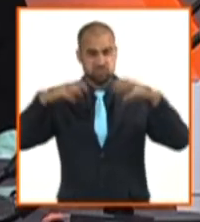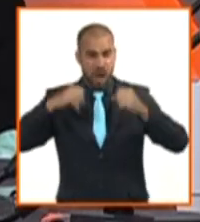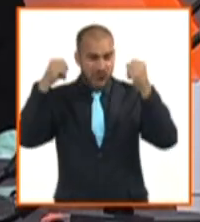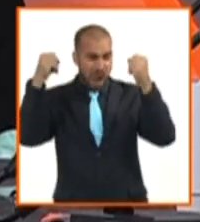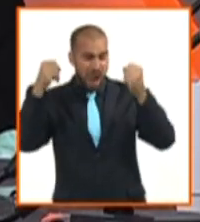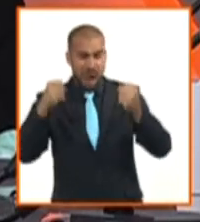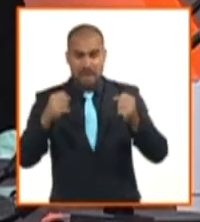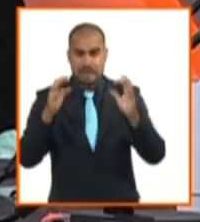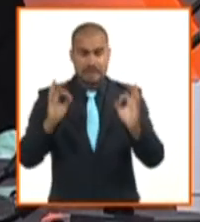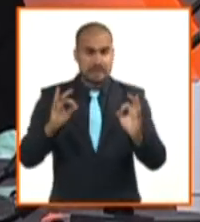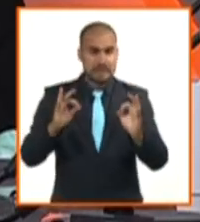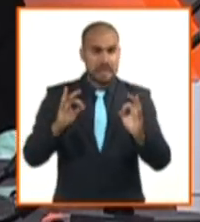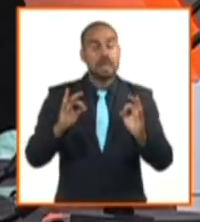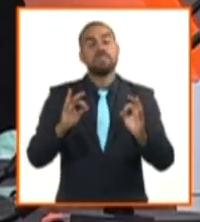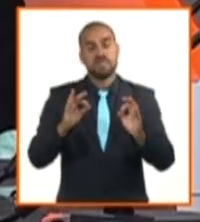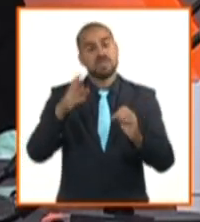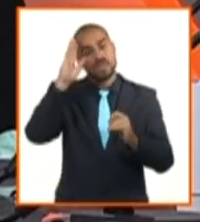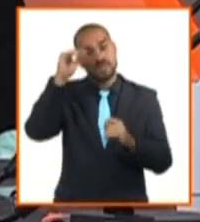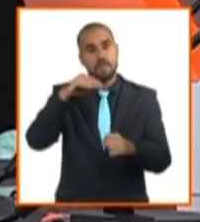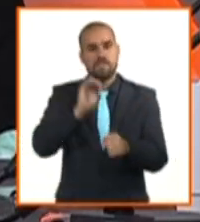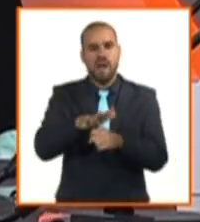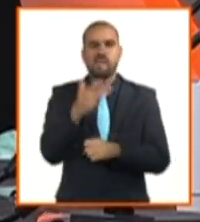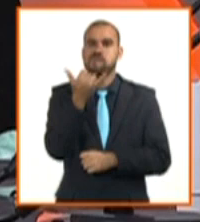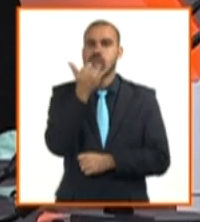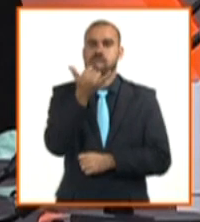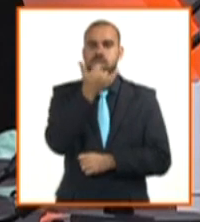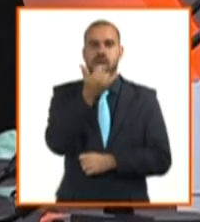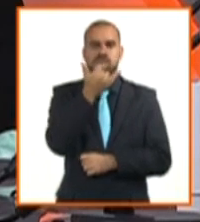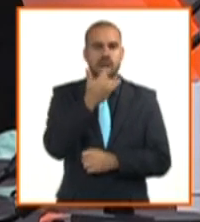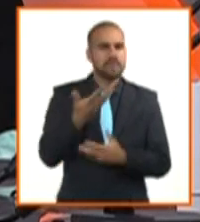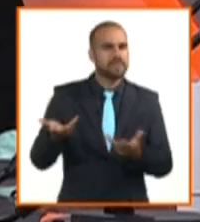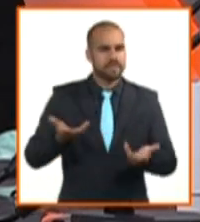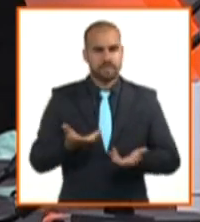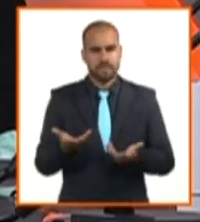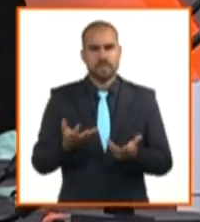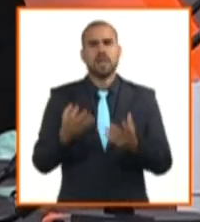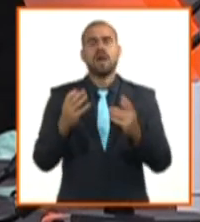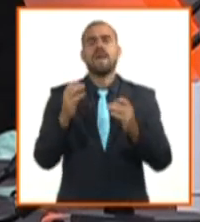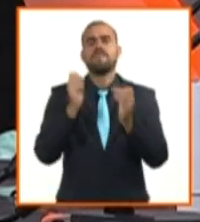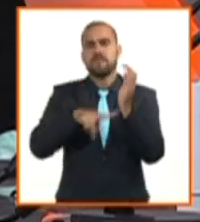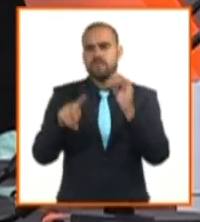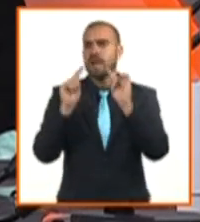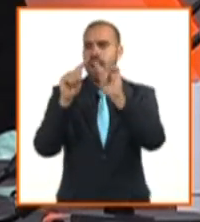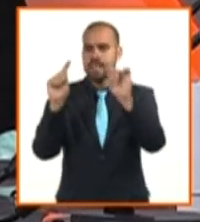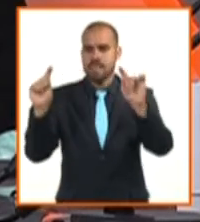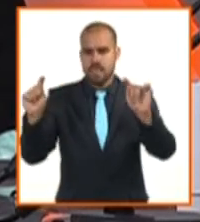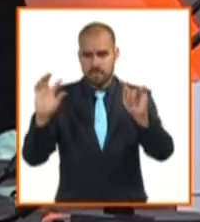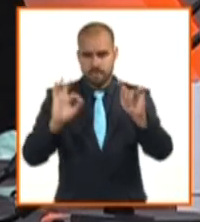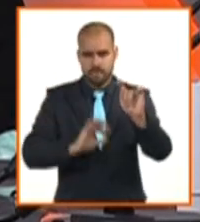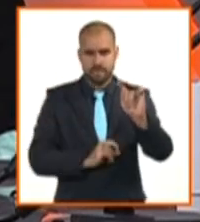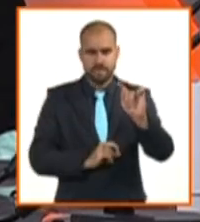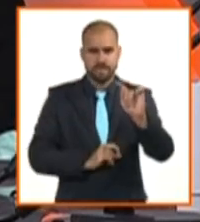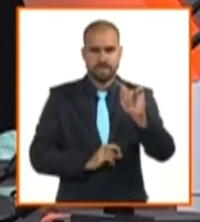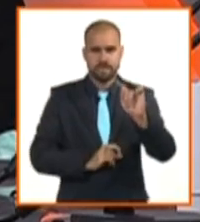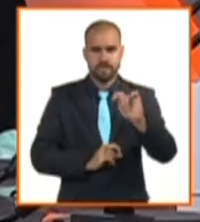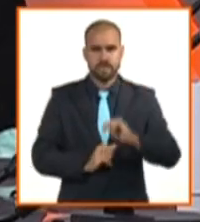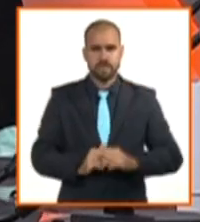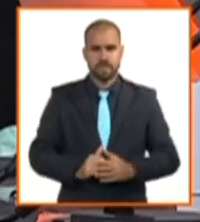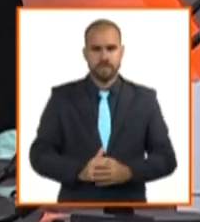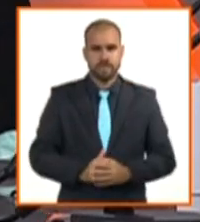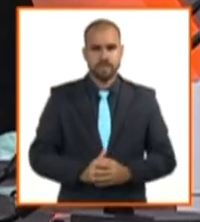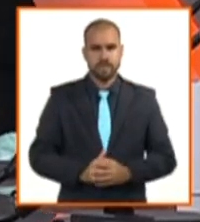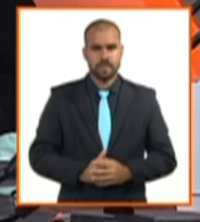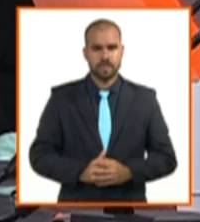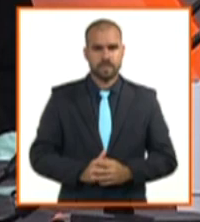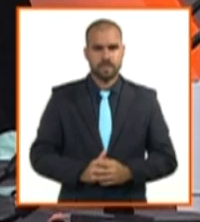diversas afectaciones en los territorios de esta zona de cuba el presidente y primer secretario